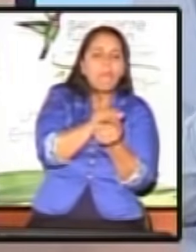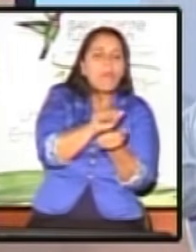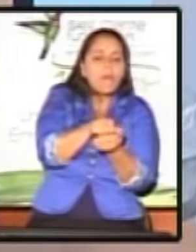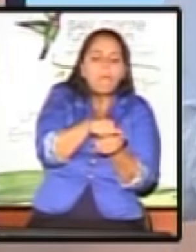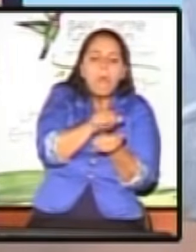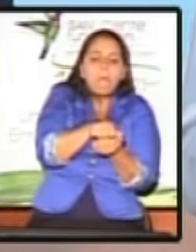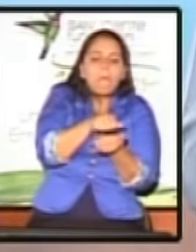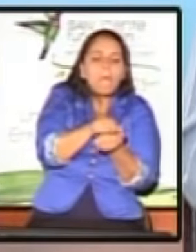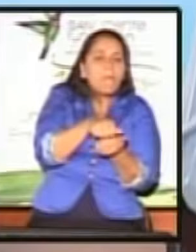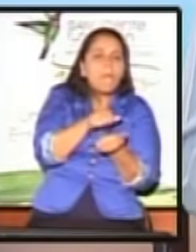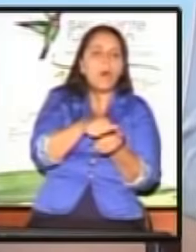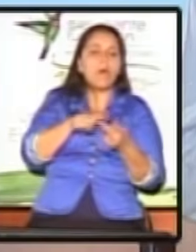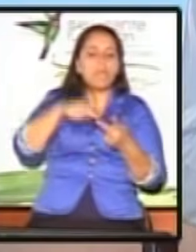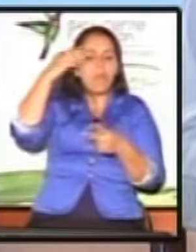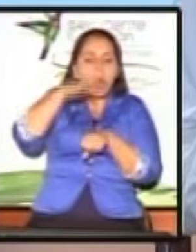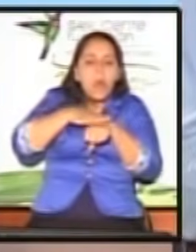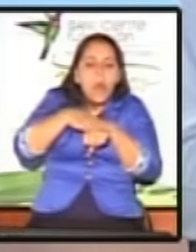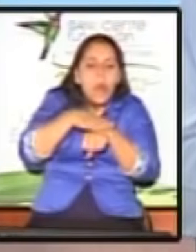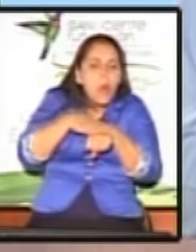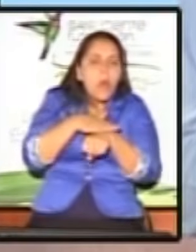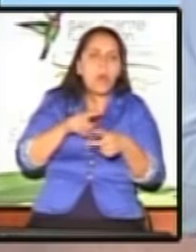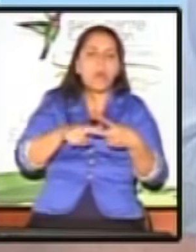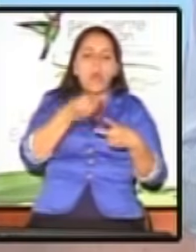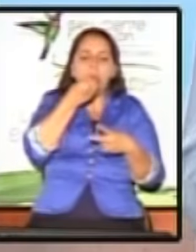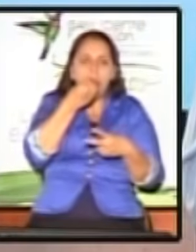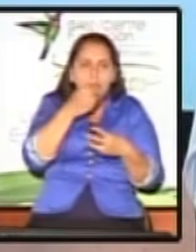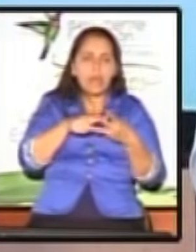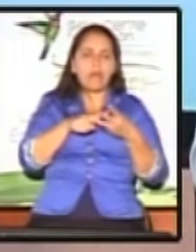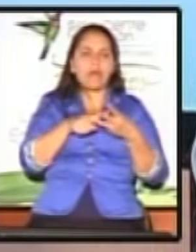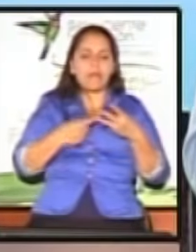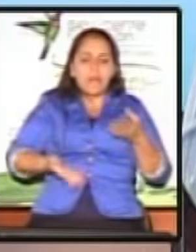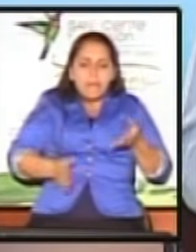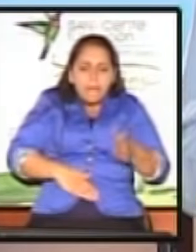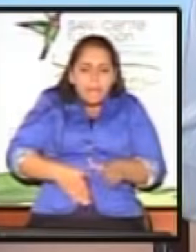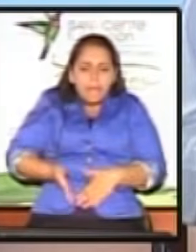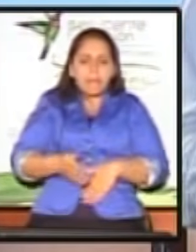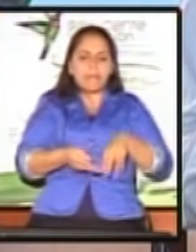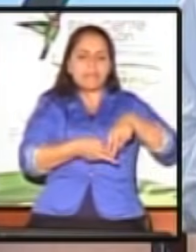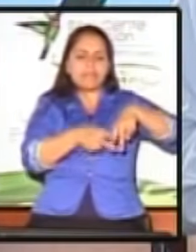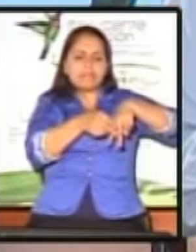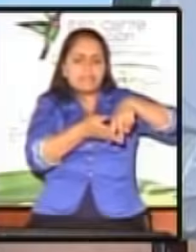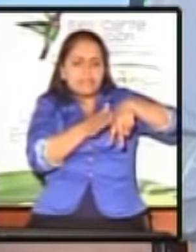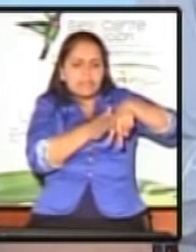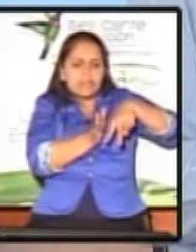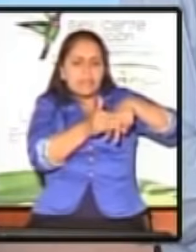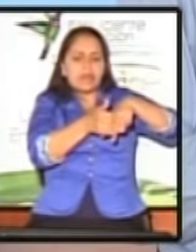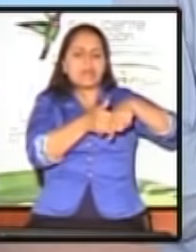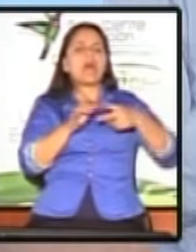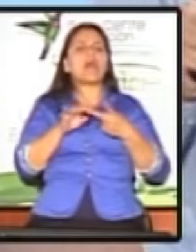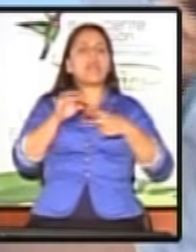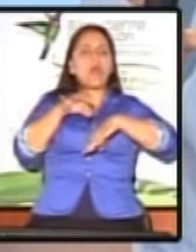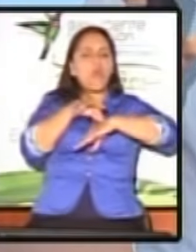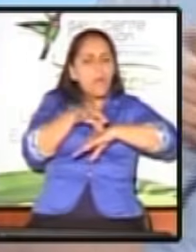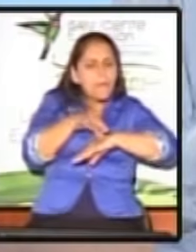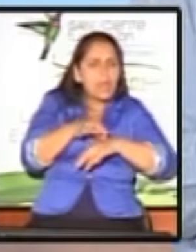que hay que darle la comida, que hay que ponerle pañales, que hay que cuidar para que no se le dañe la piel.